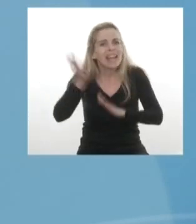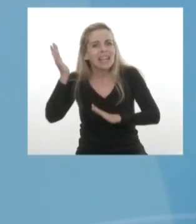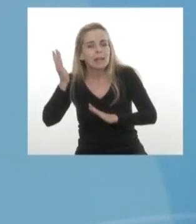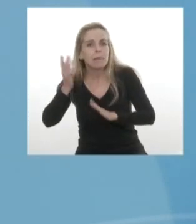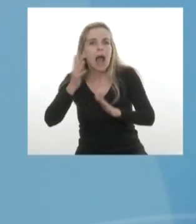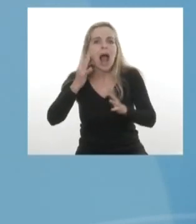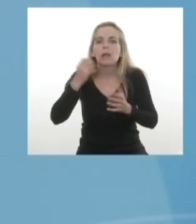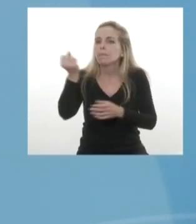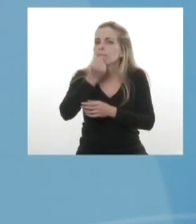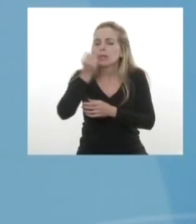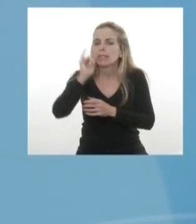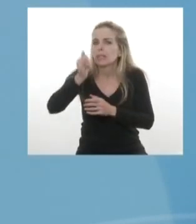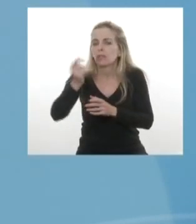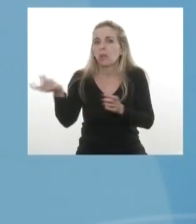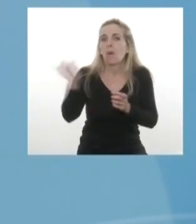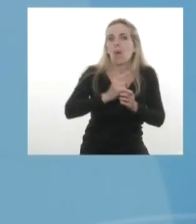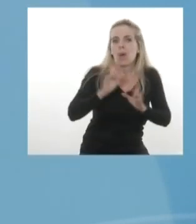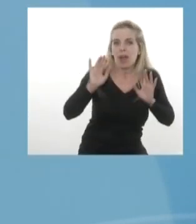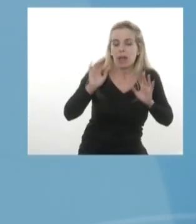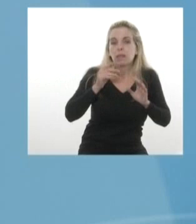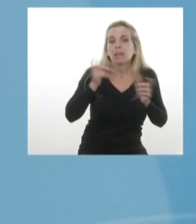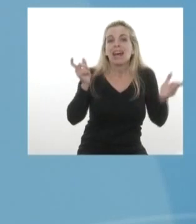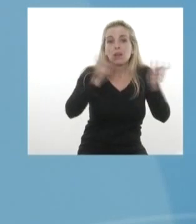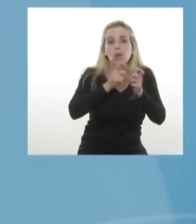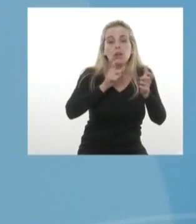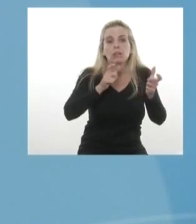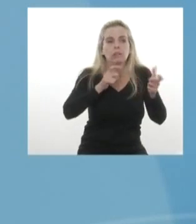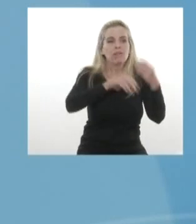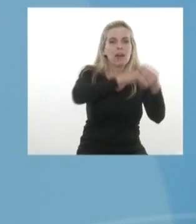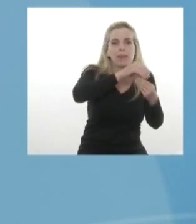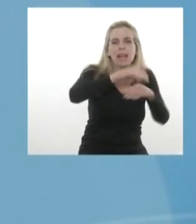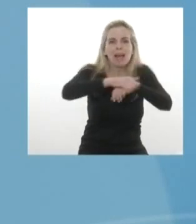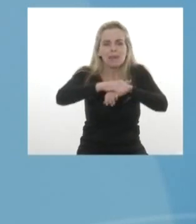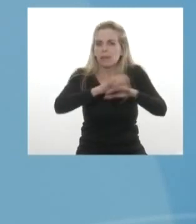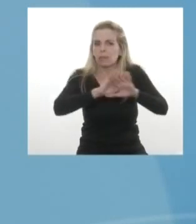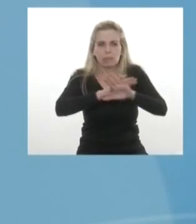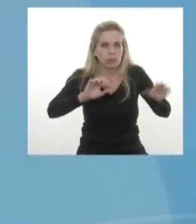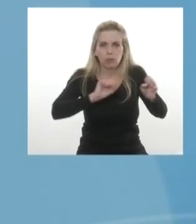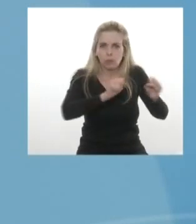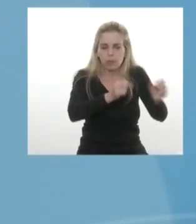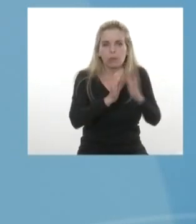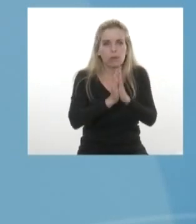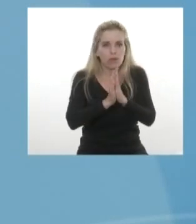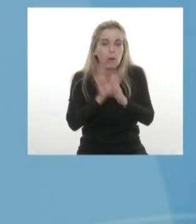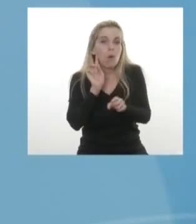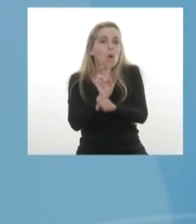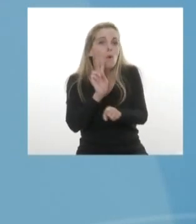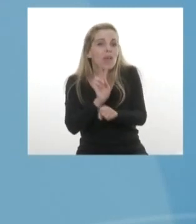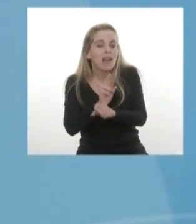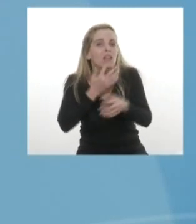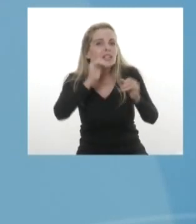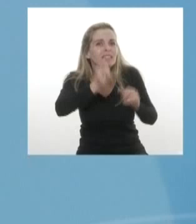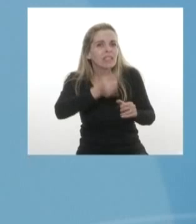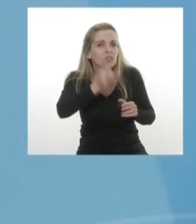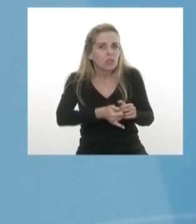impostergable, no participar de reuniones sociales y maximizar los cuidados cuando